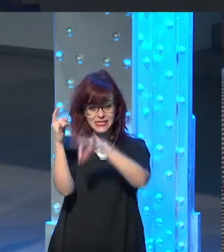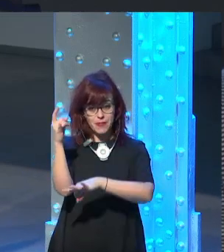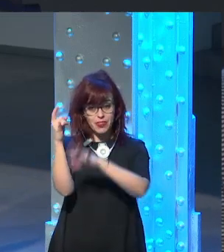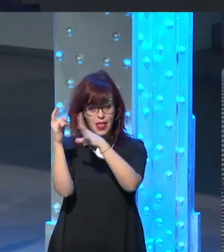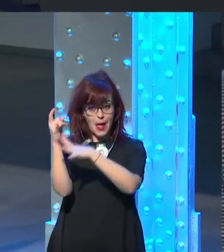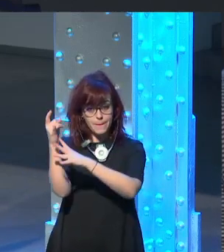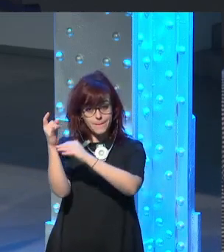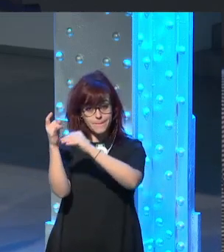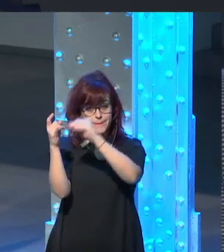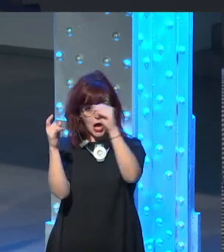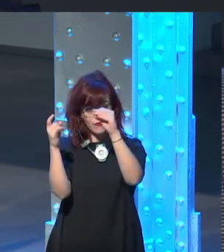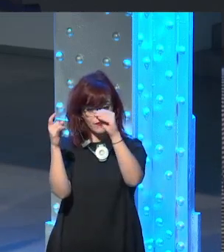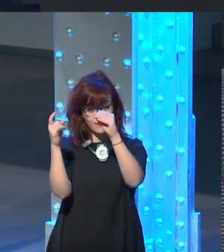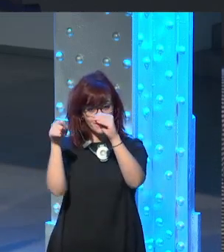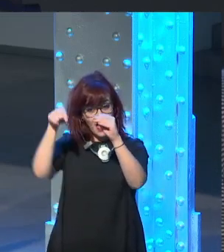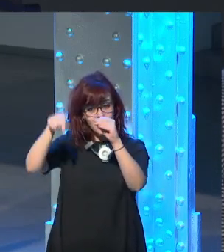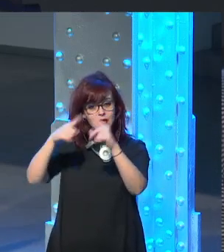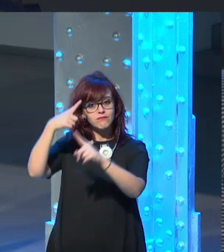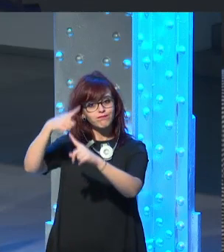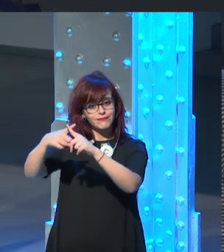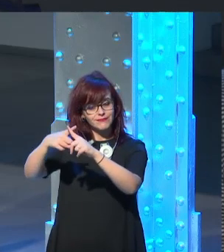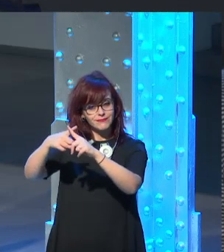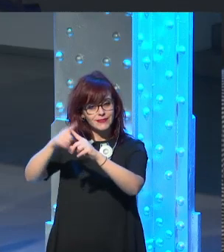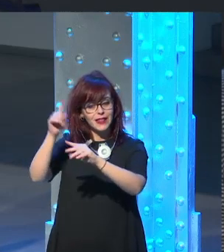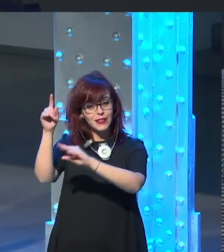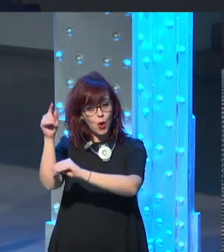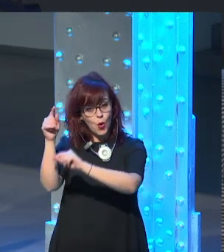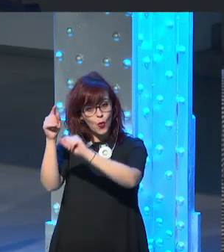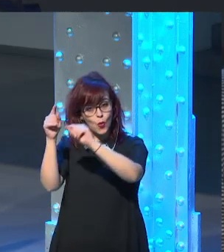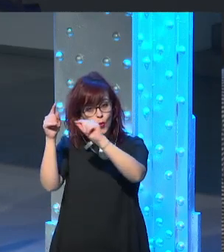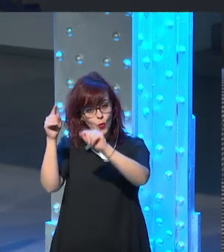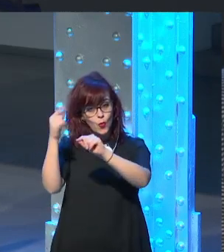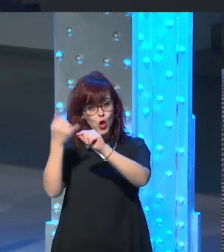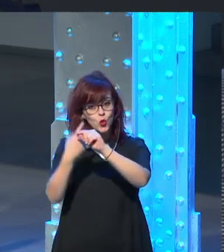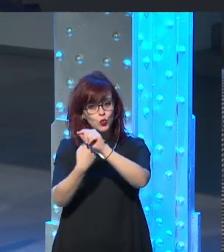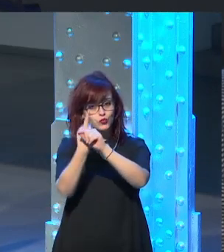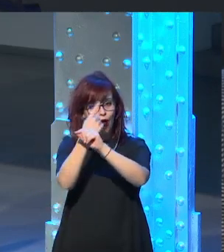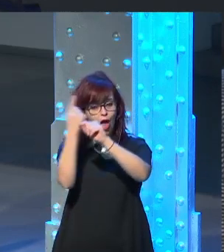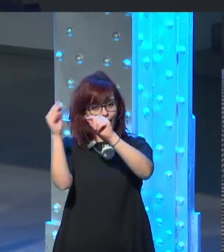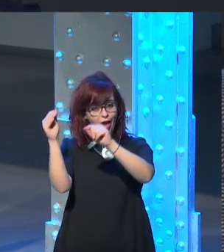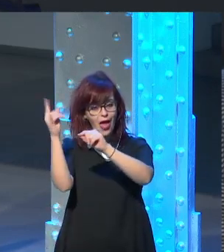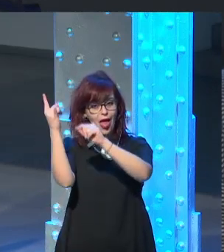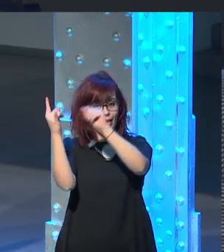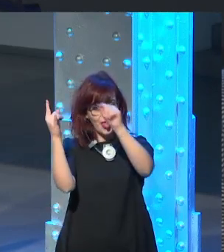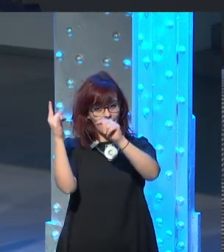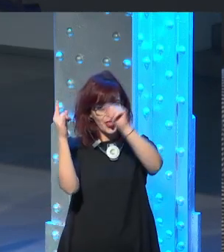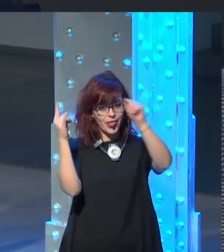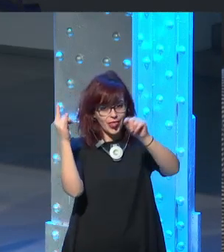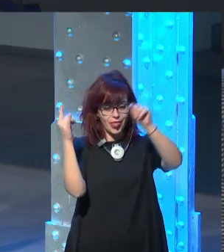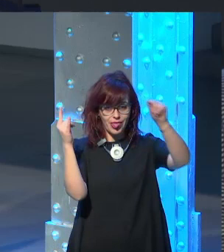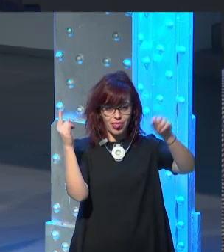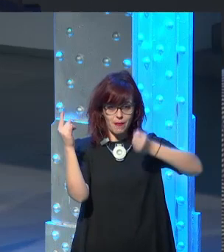donde se recogía las semillas, y mostramos la ruta que se había realizado entre un punto y otro.